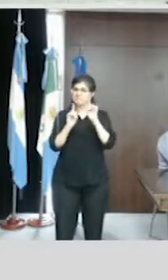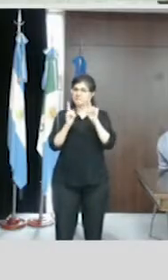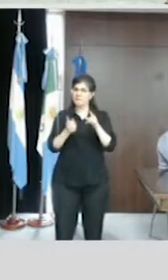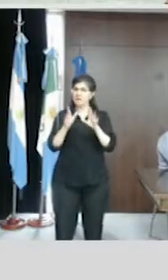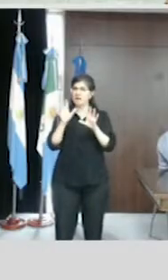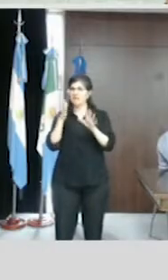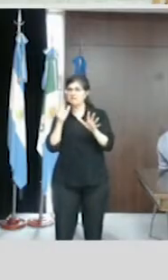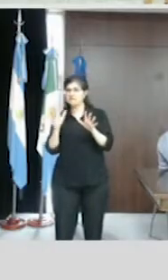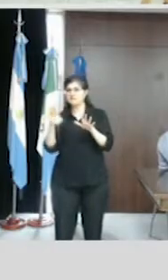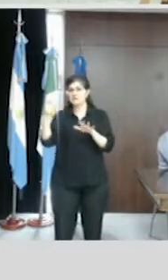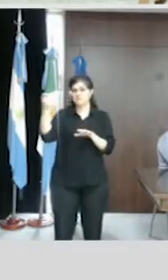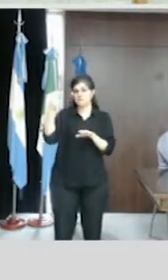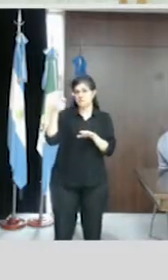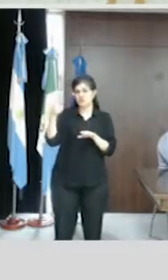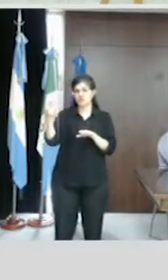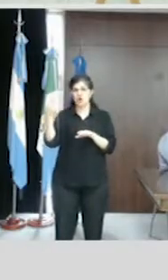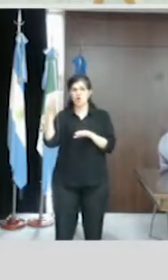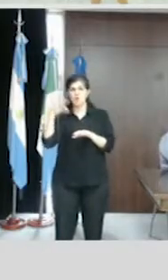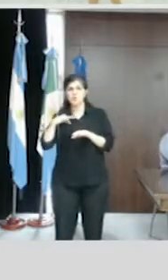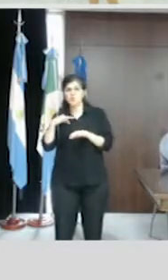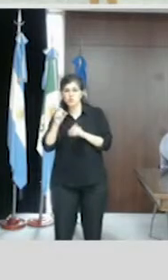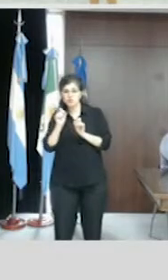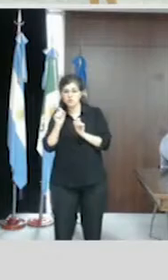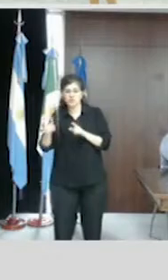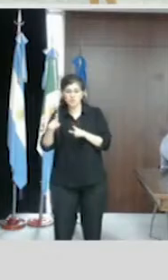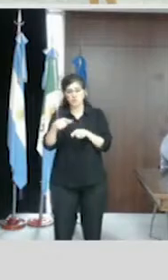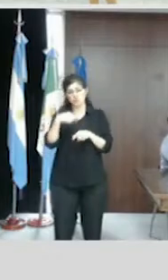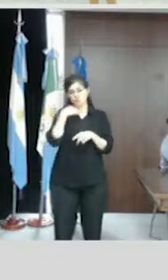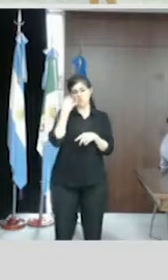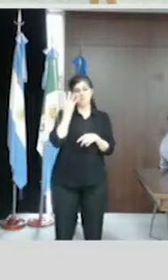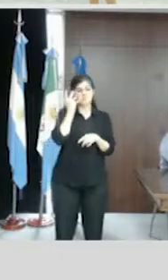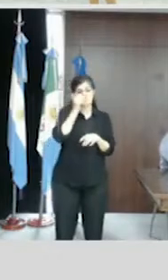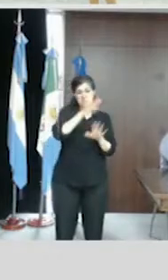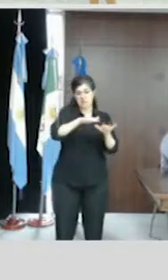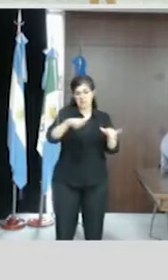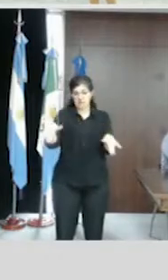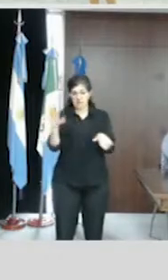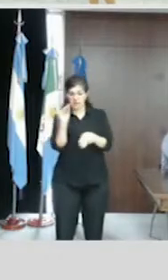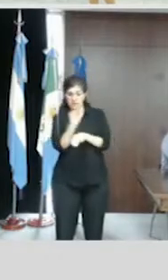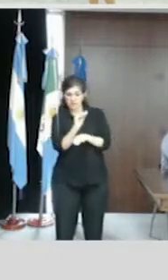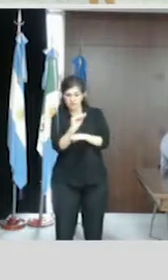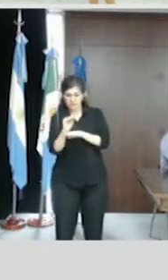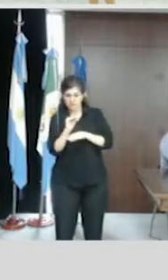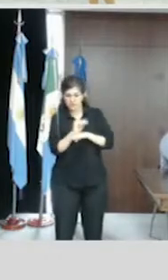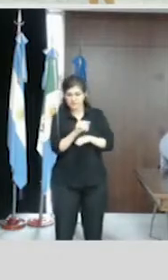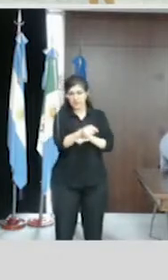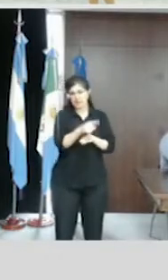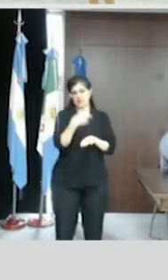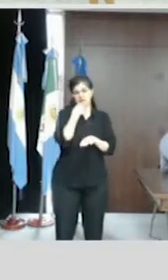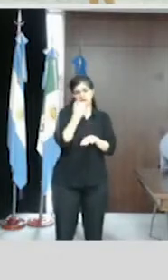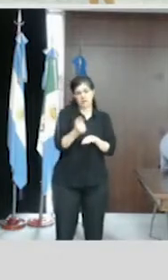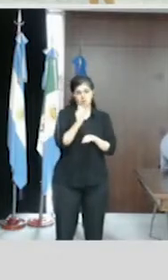la jubilación y algo más mantiene por ahí a sus nietos que tuvieron que venir a vivir con sus hijos a su